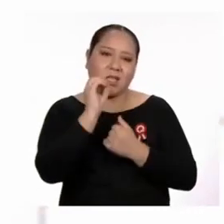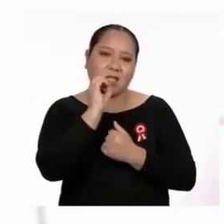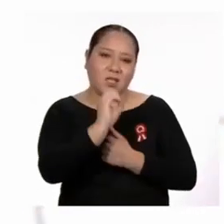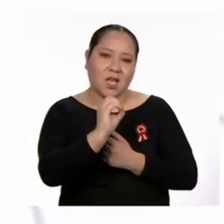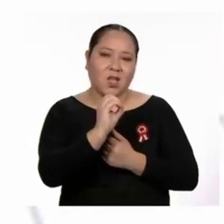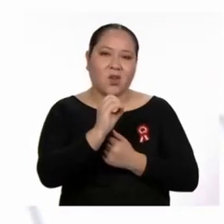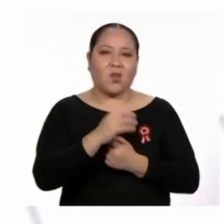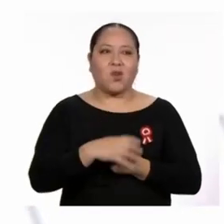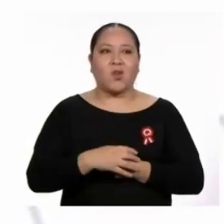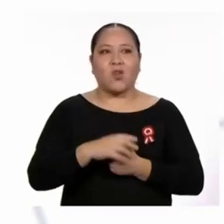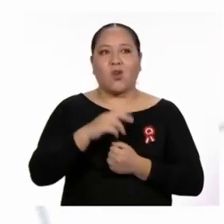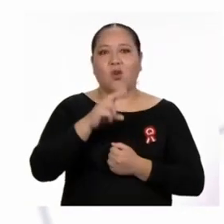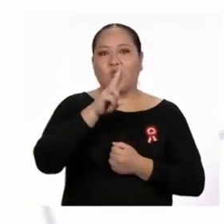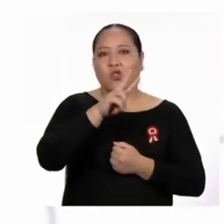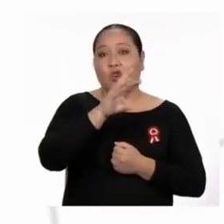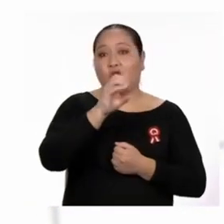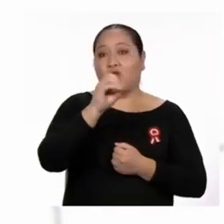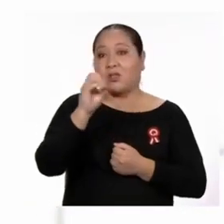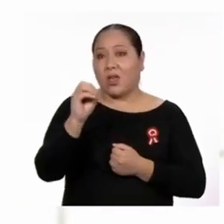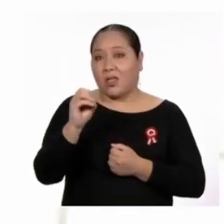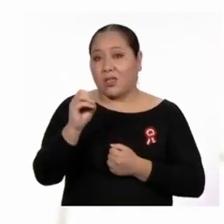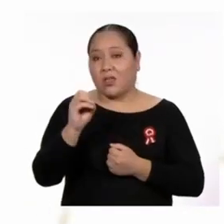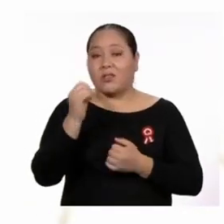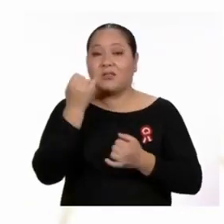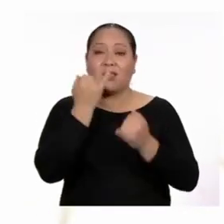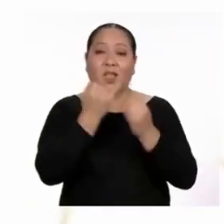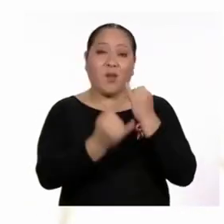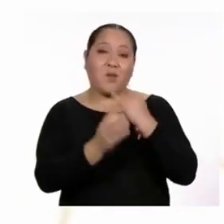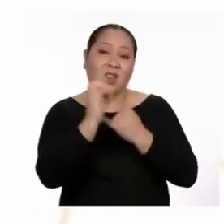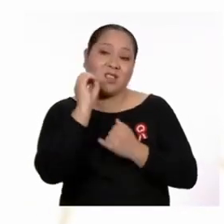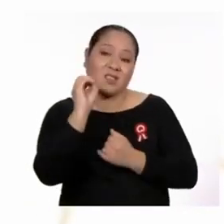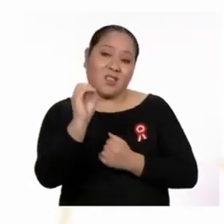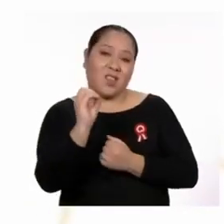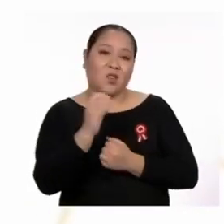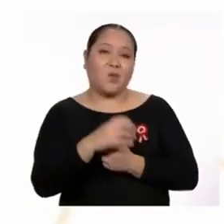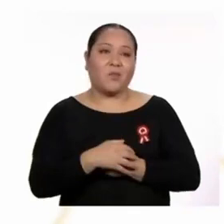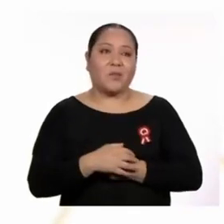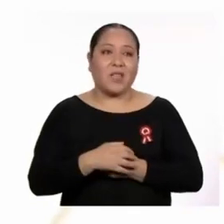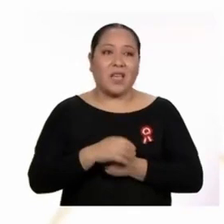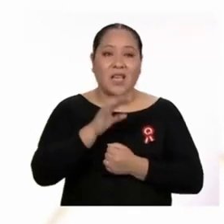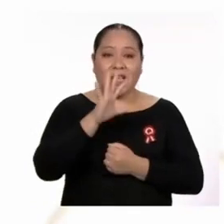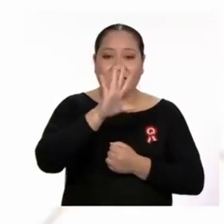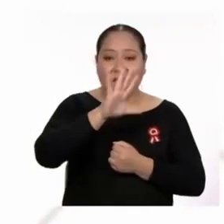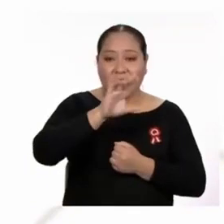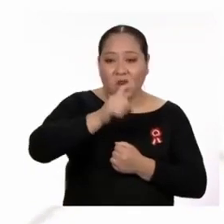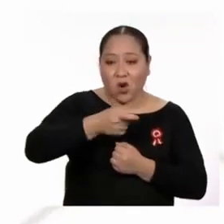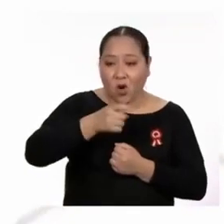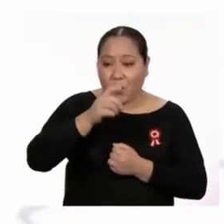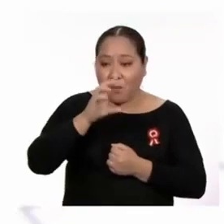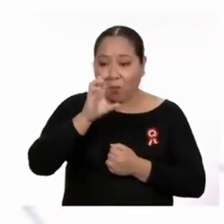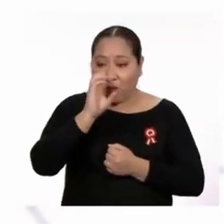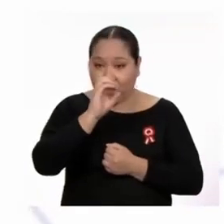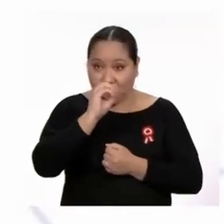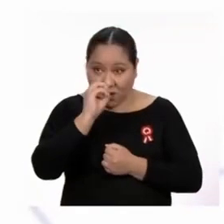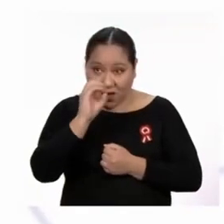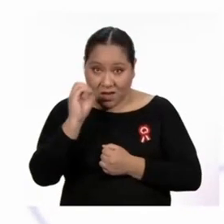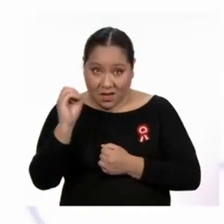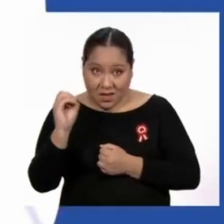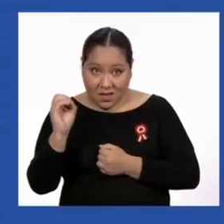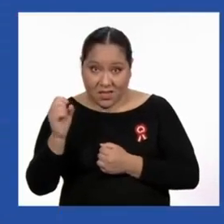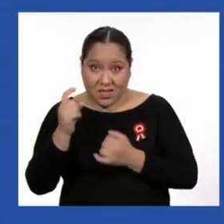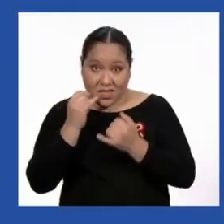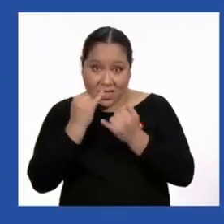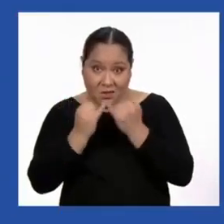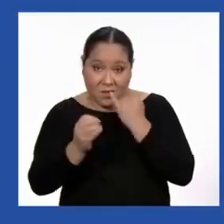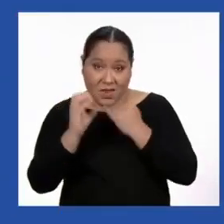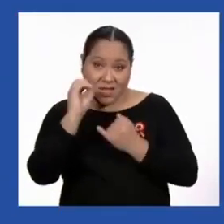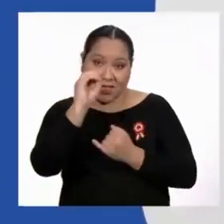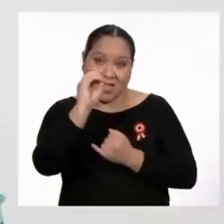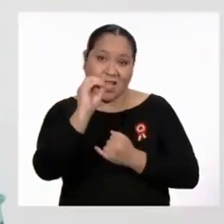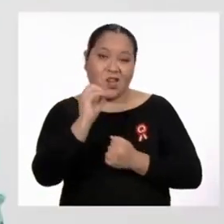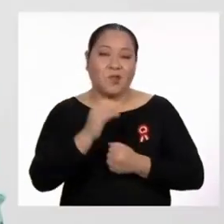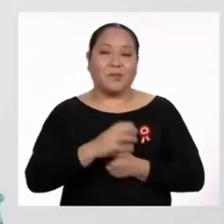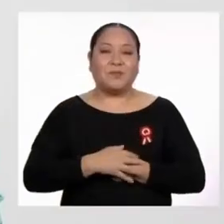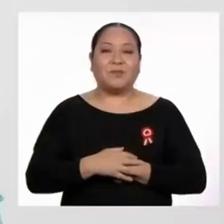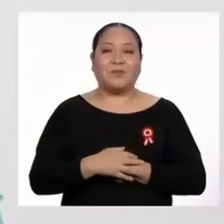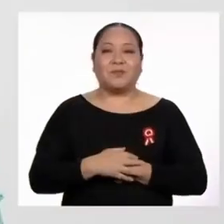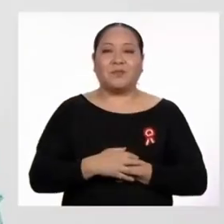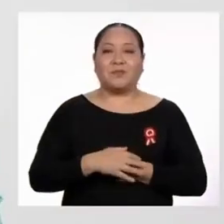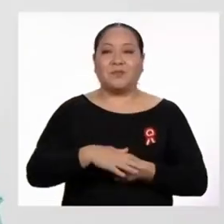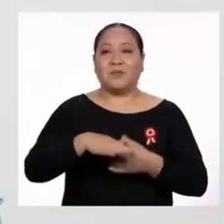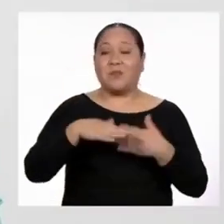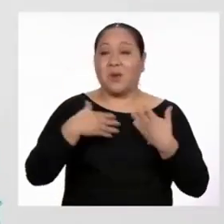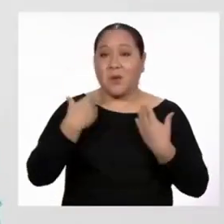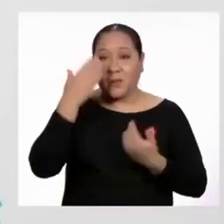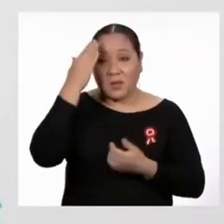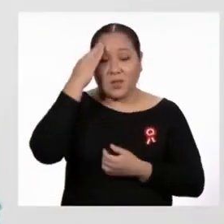0, 200 termina en 0 y 5000 termina en 0. Podemos